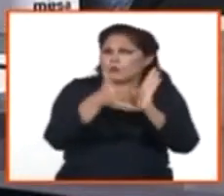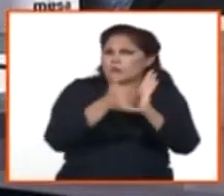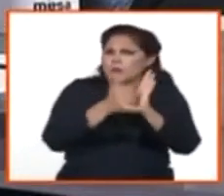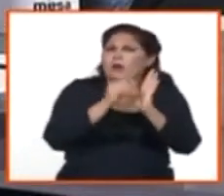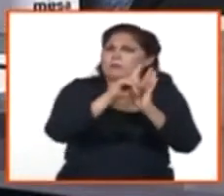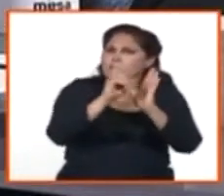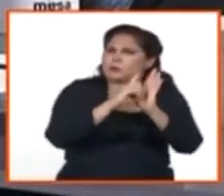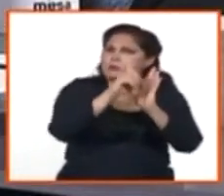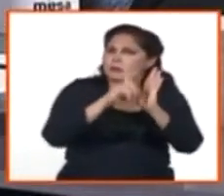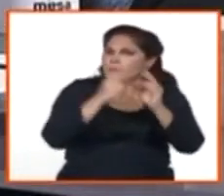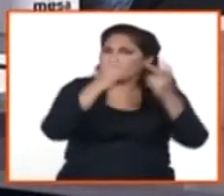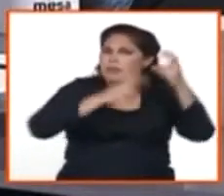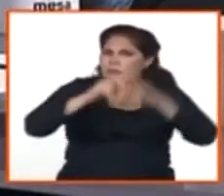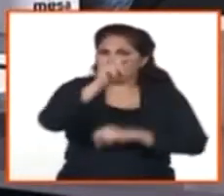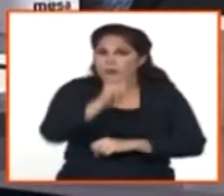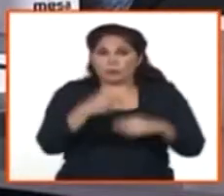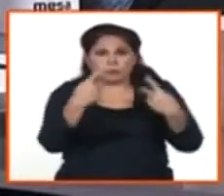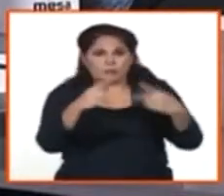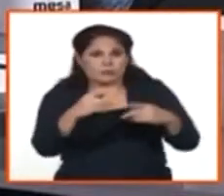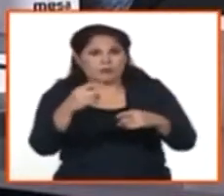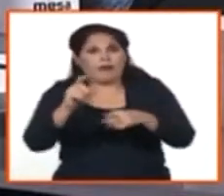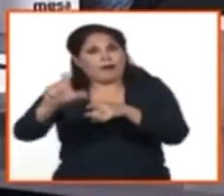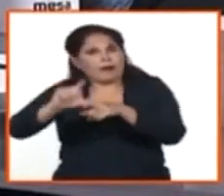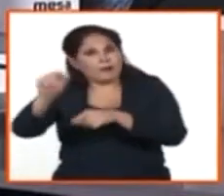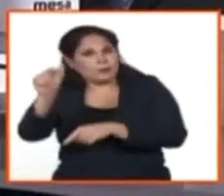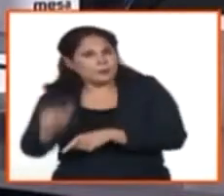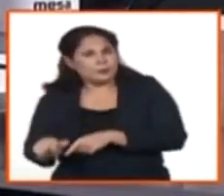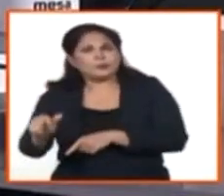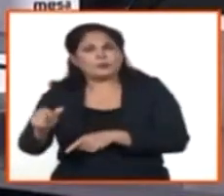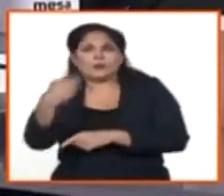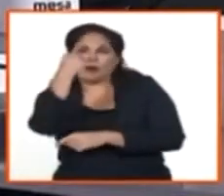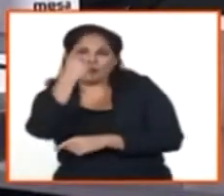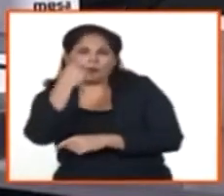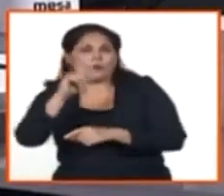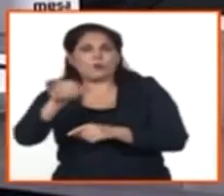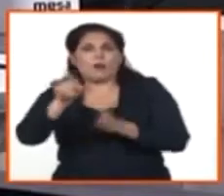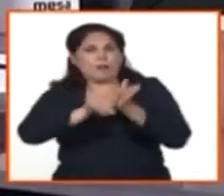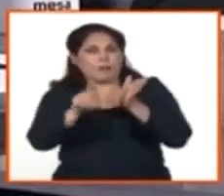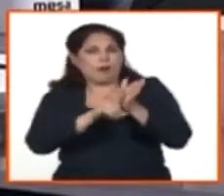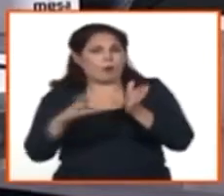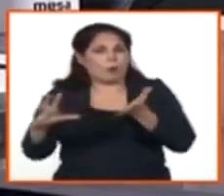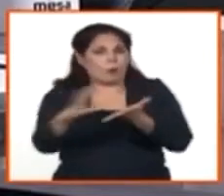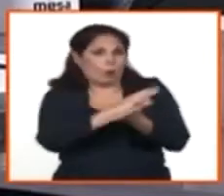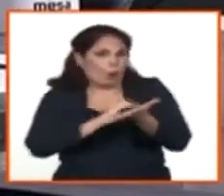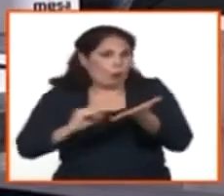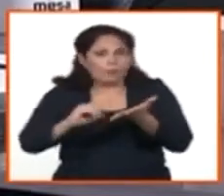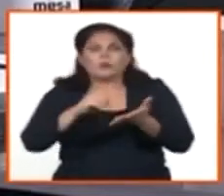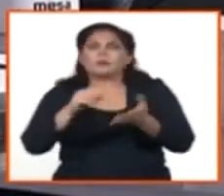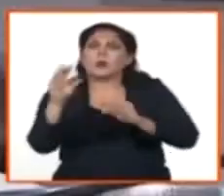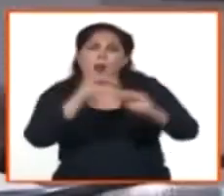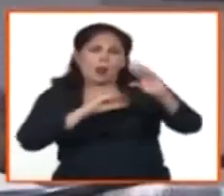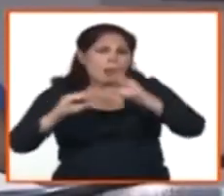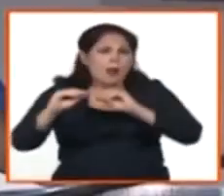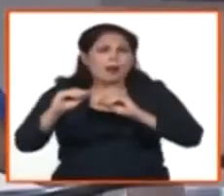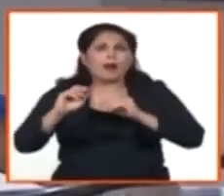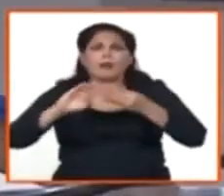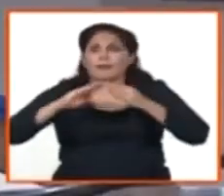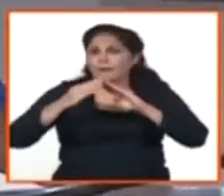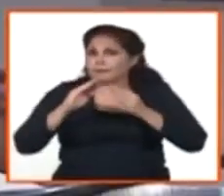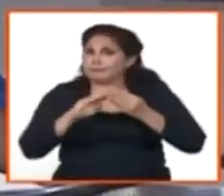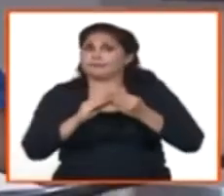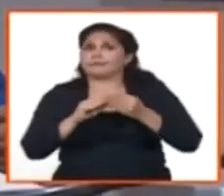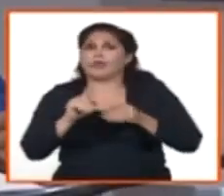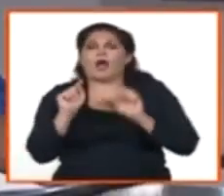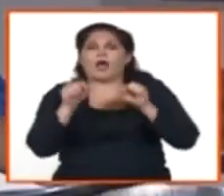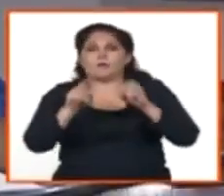tanto expertos en la materia agrícola, la materia alimentaria, como en la materia jurídica también, ¿no? Exactamente. Estuvieron todos ellos